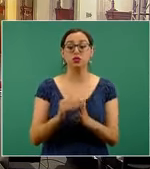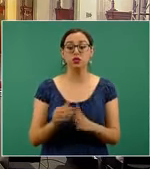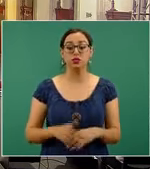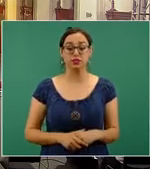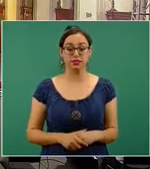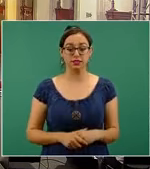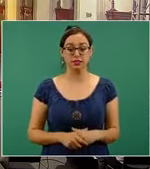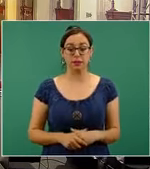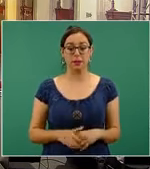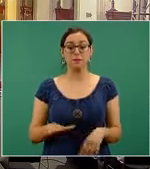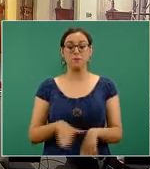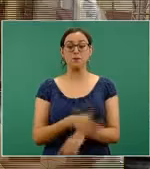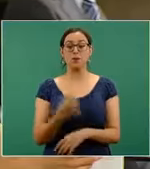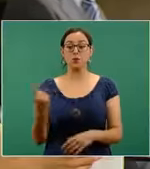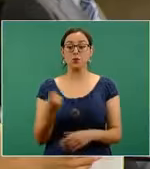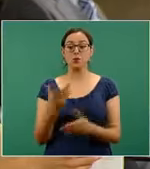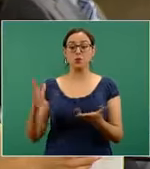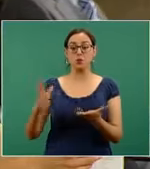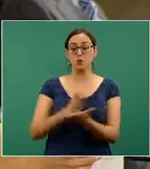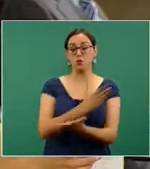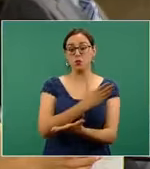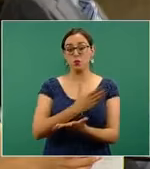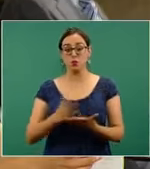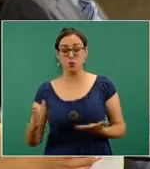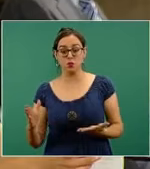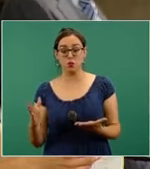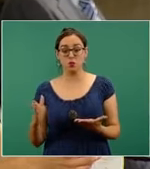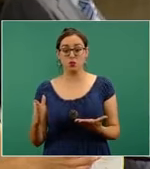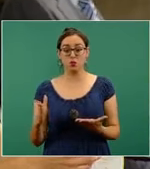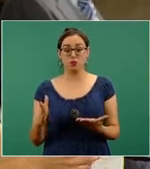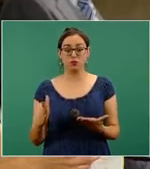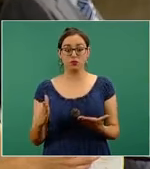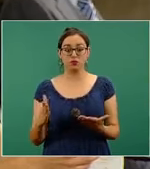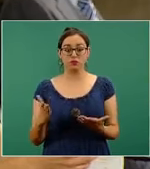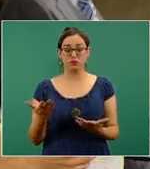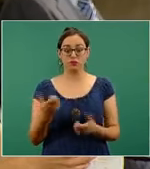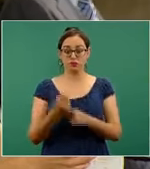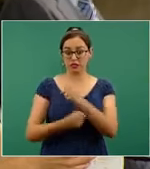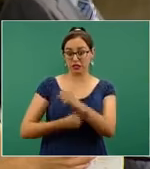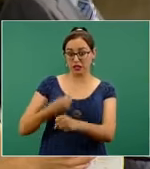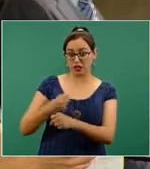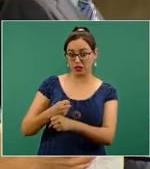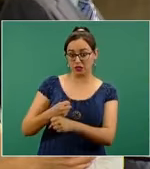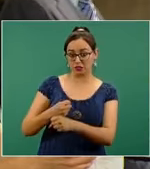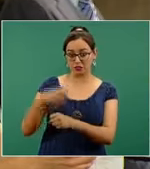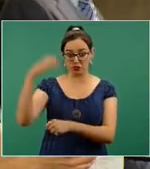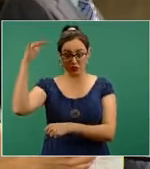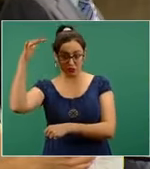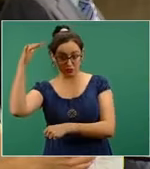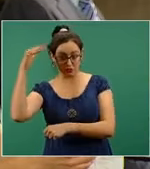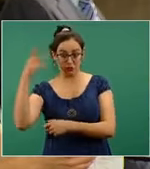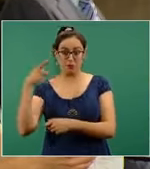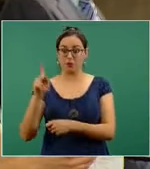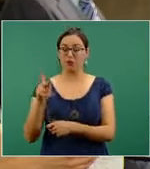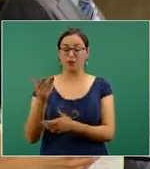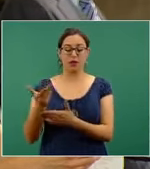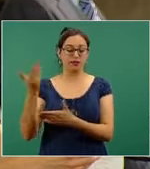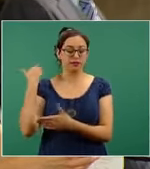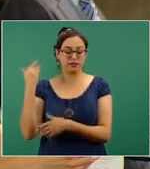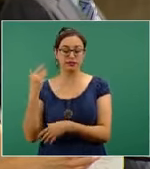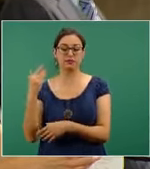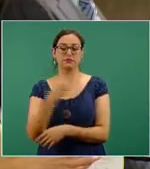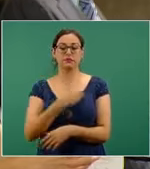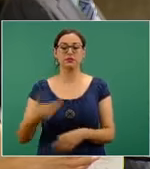también estaba separando, en este caso, por edades, ¿no? Estamos hablando que hace unos días el presidente López